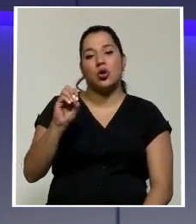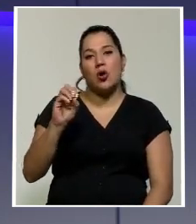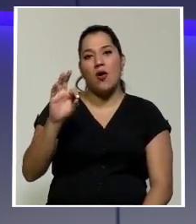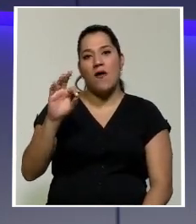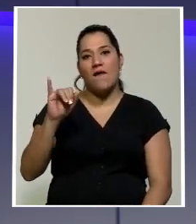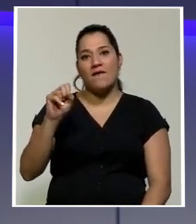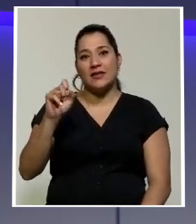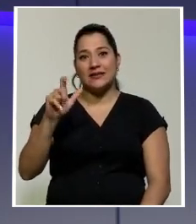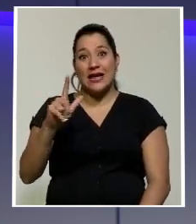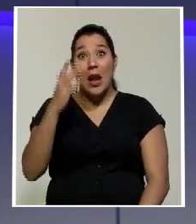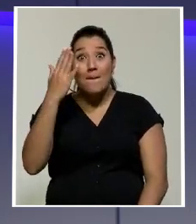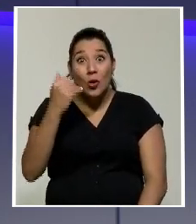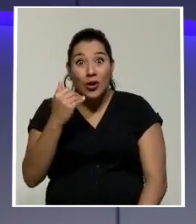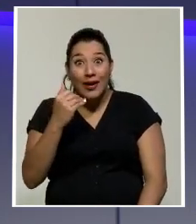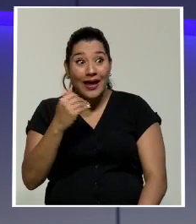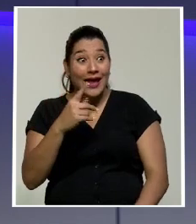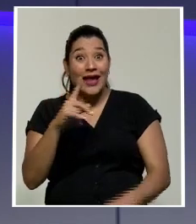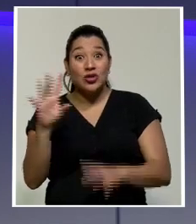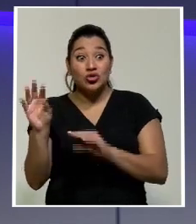rendición de cuentas.